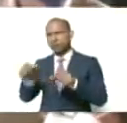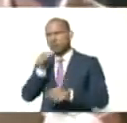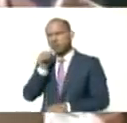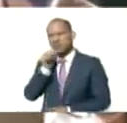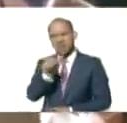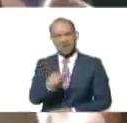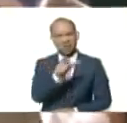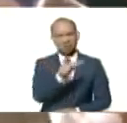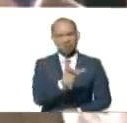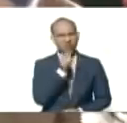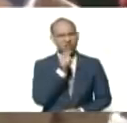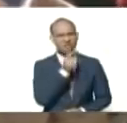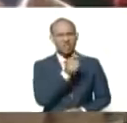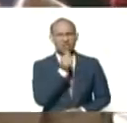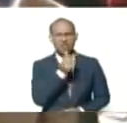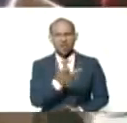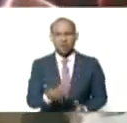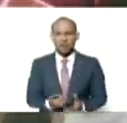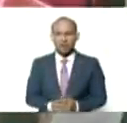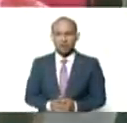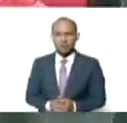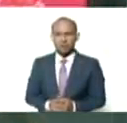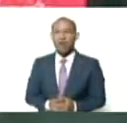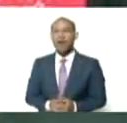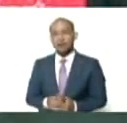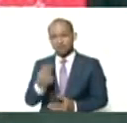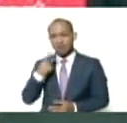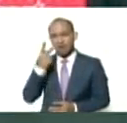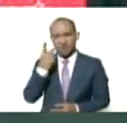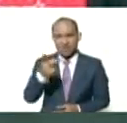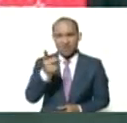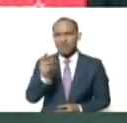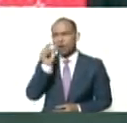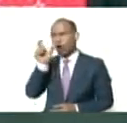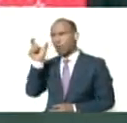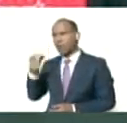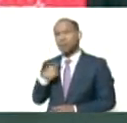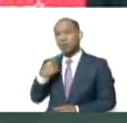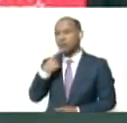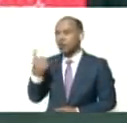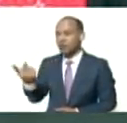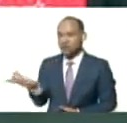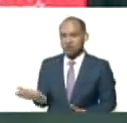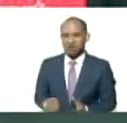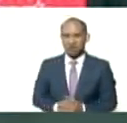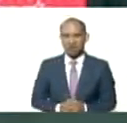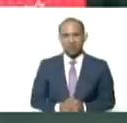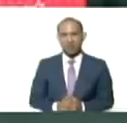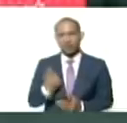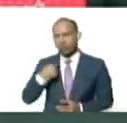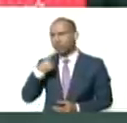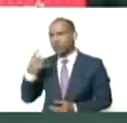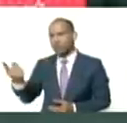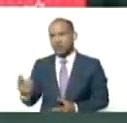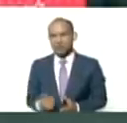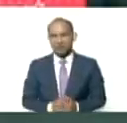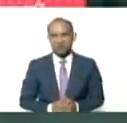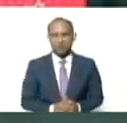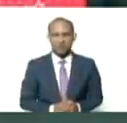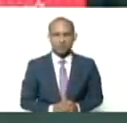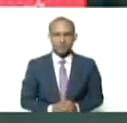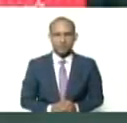será? Ya empieza todo el mundo, ah, viste, ese es no sé quién, te lo dije. Yo te lo dije.